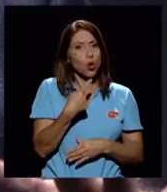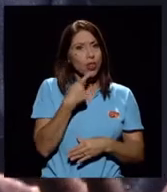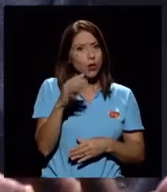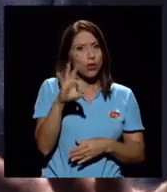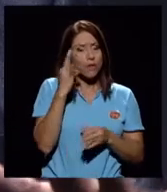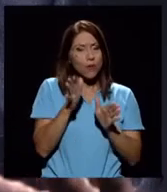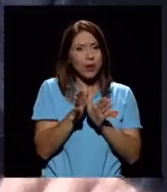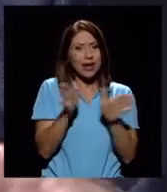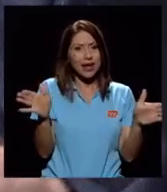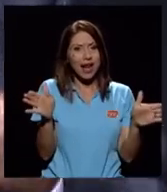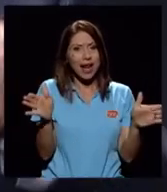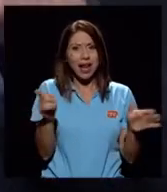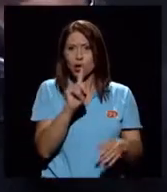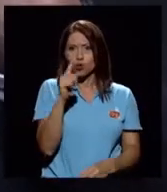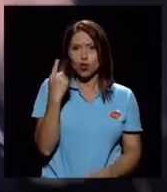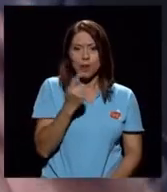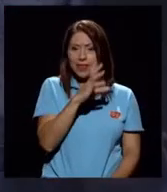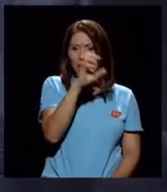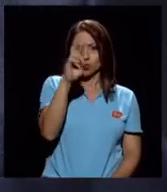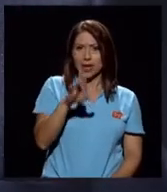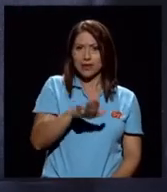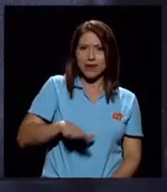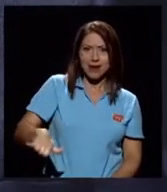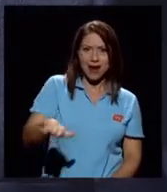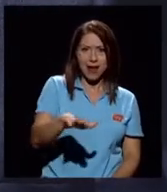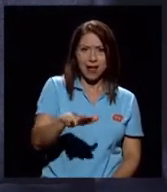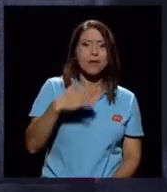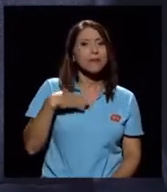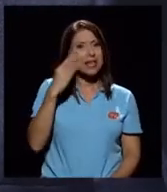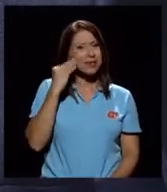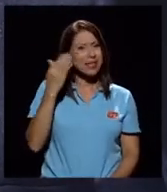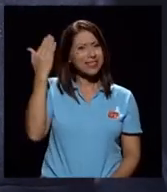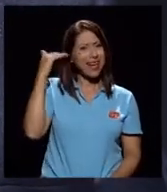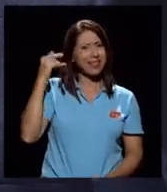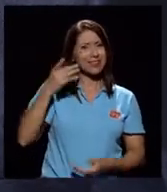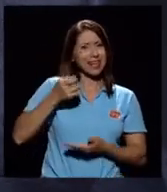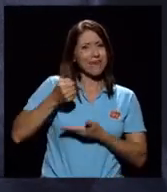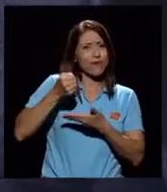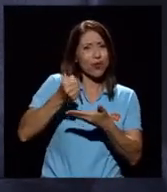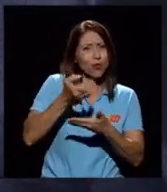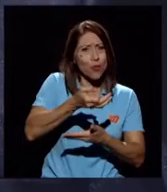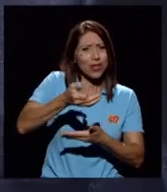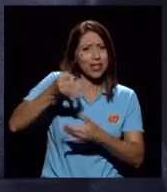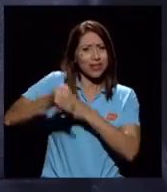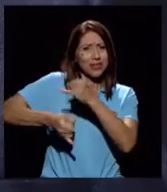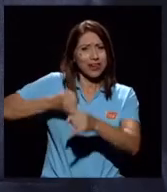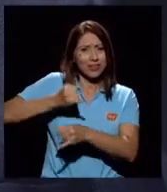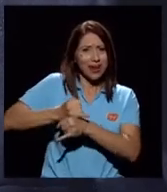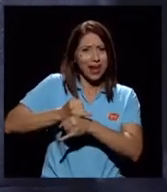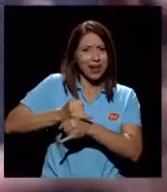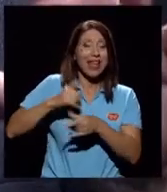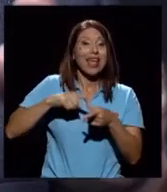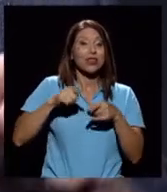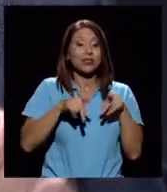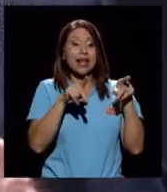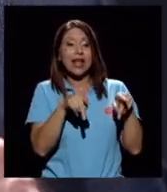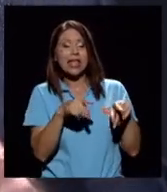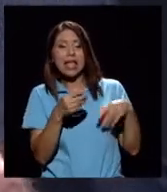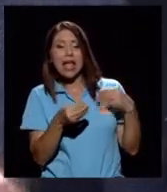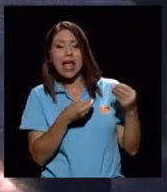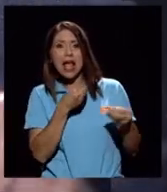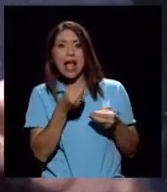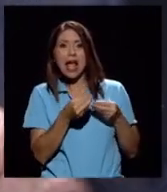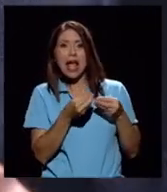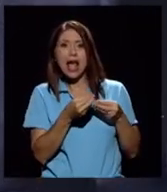que de costa rica sin duda mi experiencia en el fondo me tocó ver muchos casos de estos entonces pues pone en la entrega de vicens los importadores